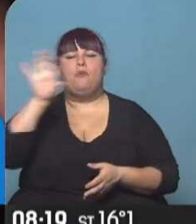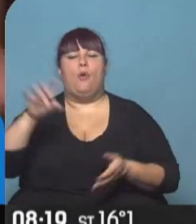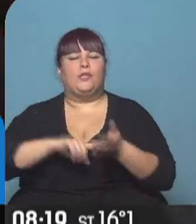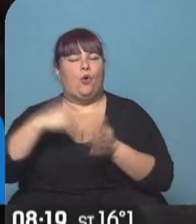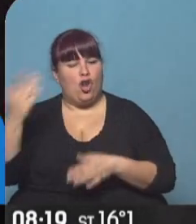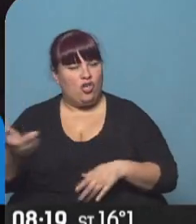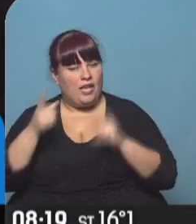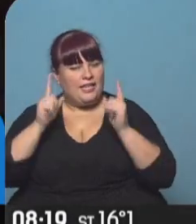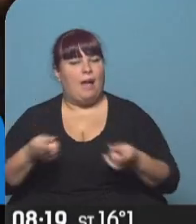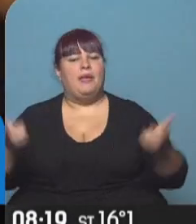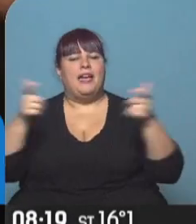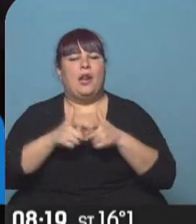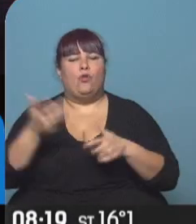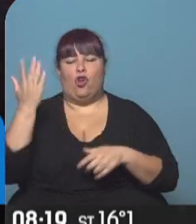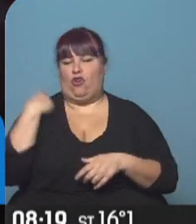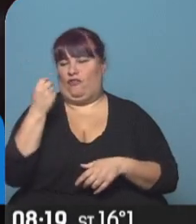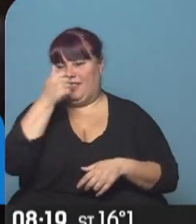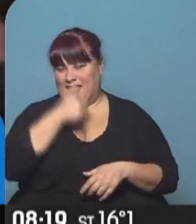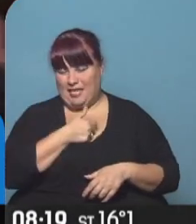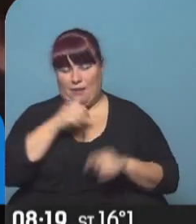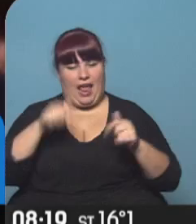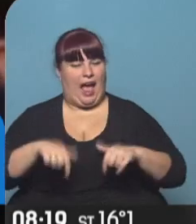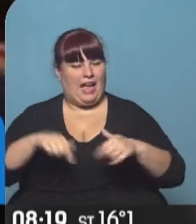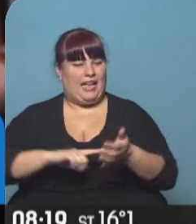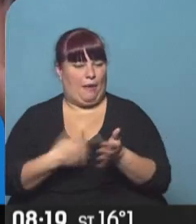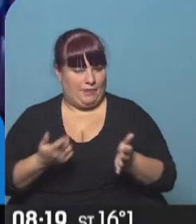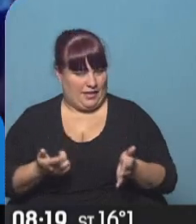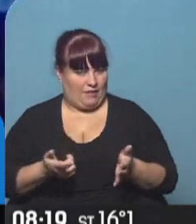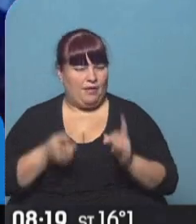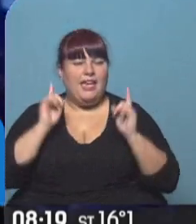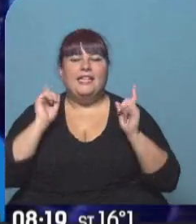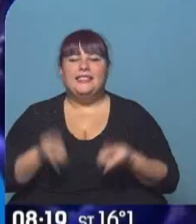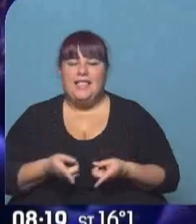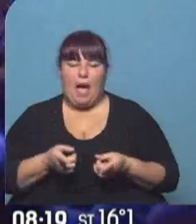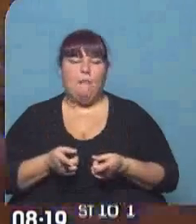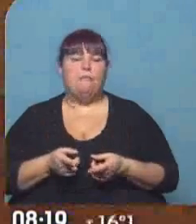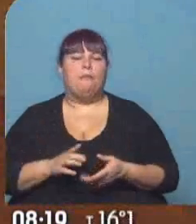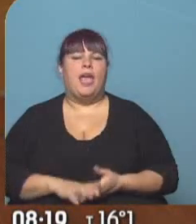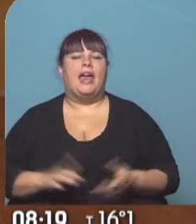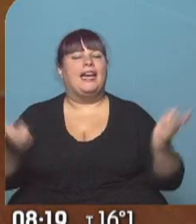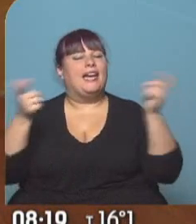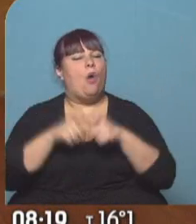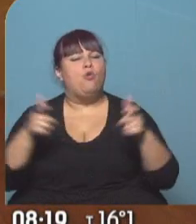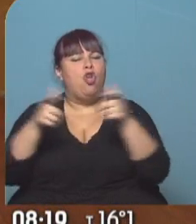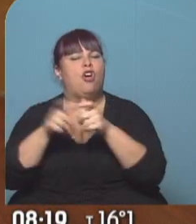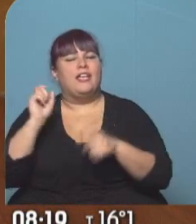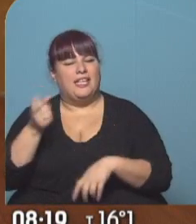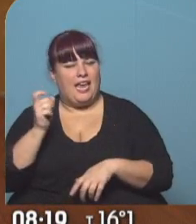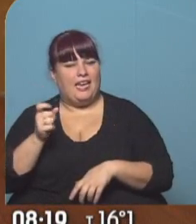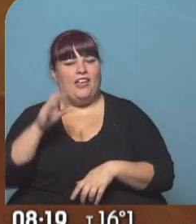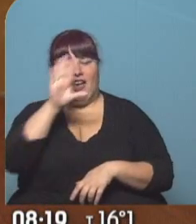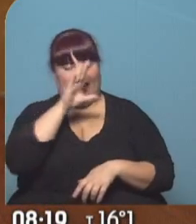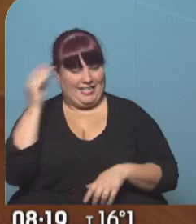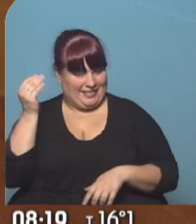Buenos Aires y que se reunió este fin de semana aquí en la ciudad de Buenos Aires. Quien también mantuvo reuniones es